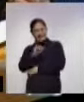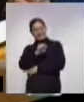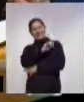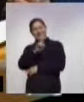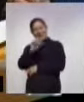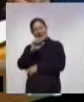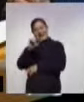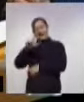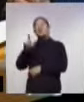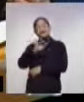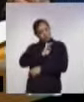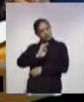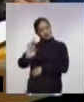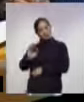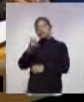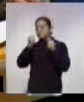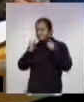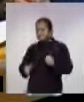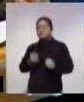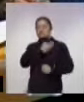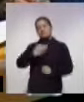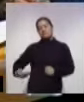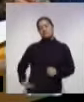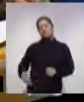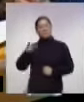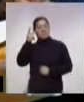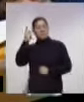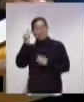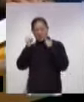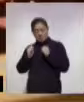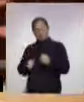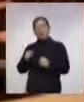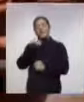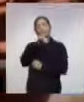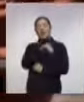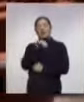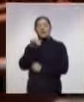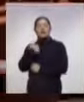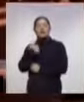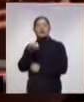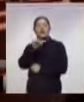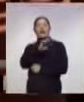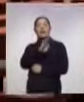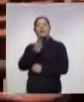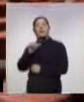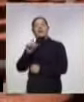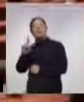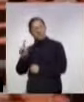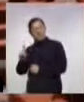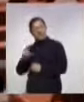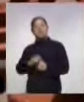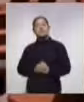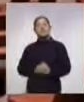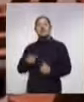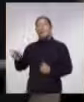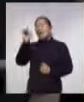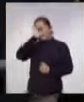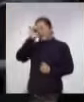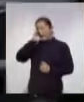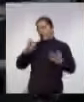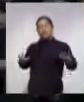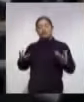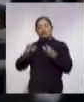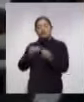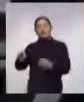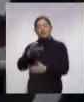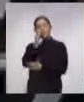posible, afirmó el presidente palestino Mahmoud Abbas. Durante su primera intervención en el Consejo de Seguridad de la